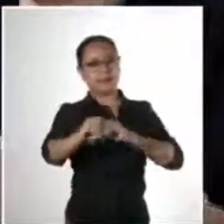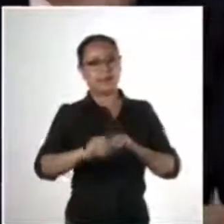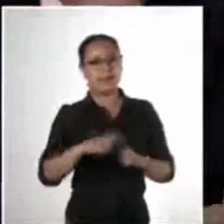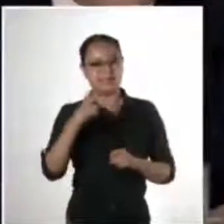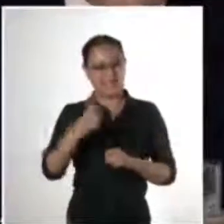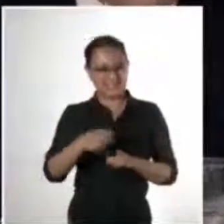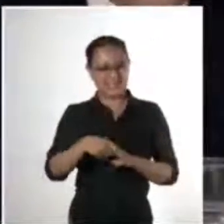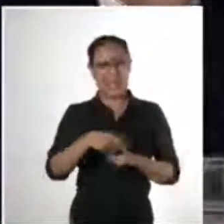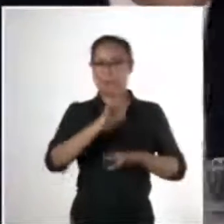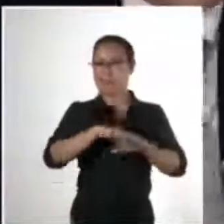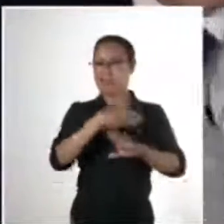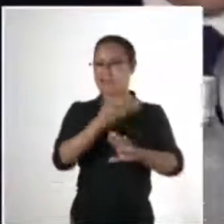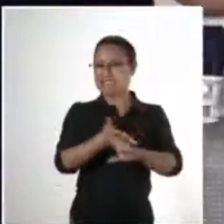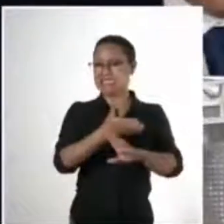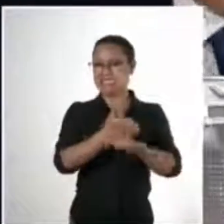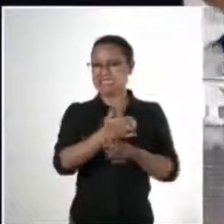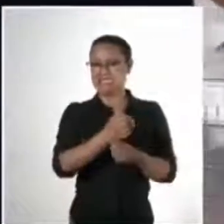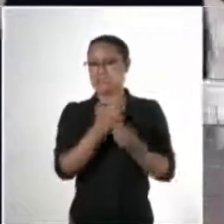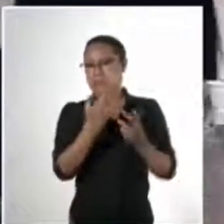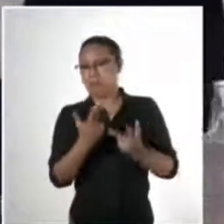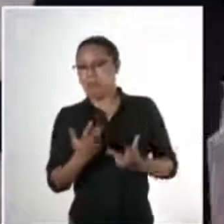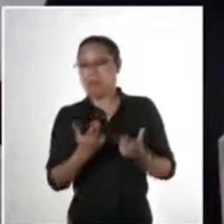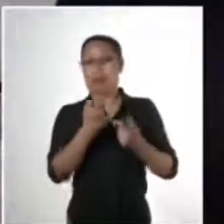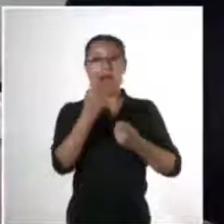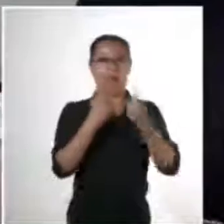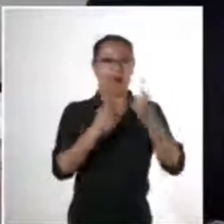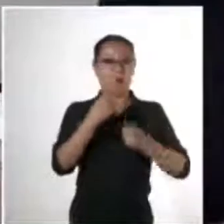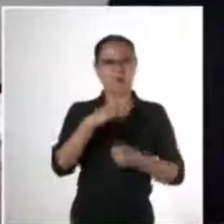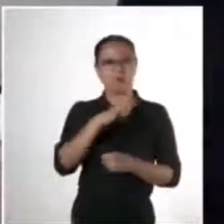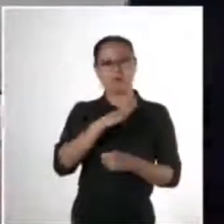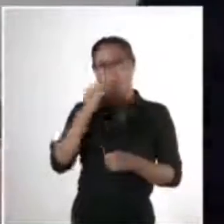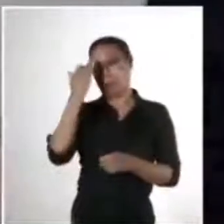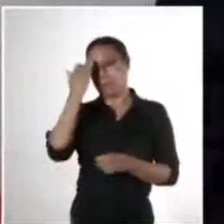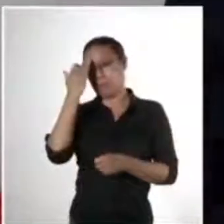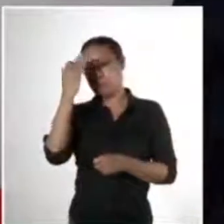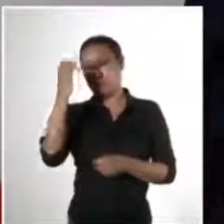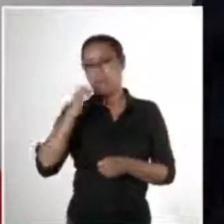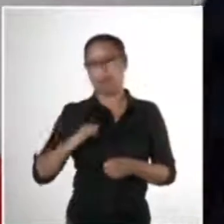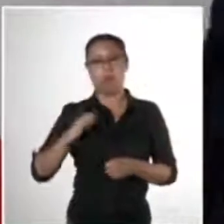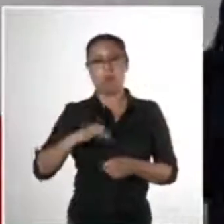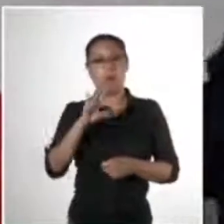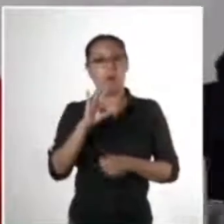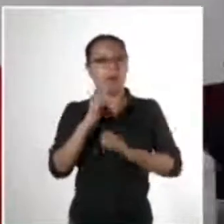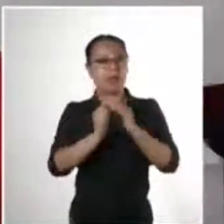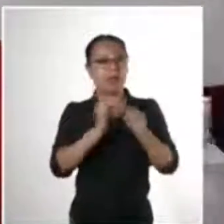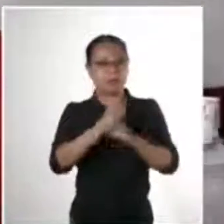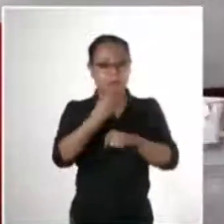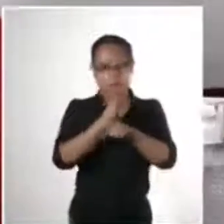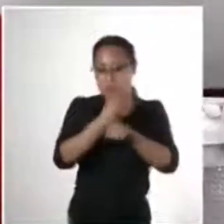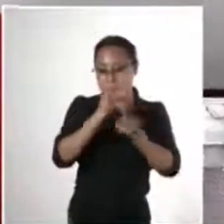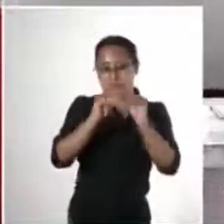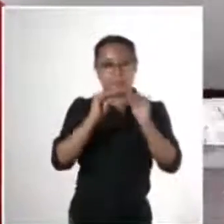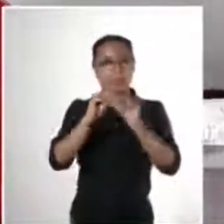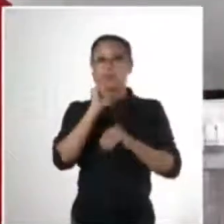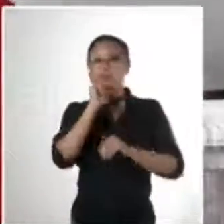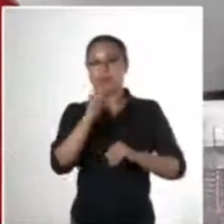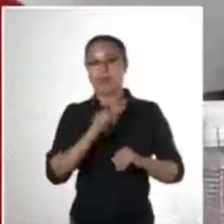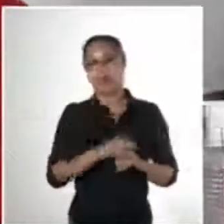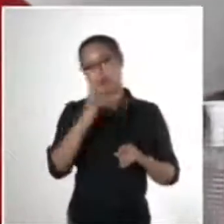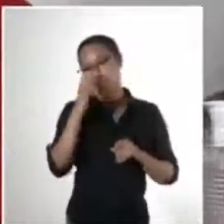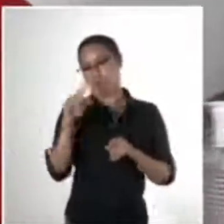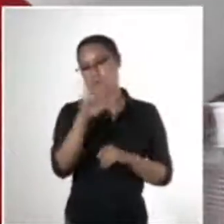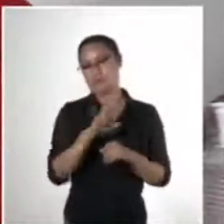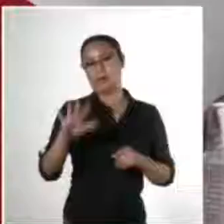las acciones en materia de protección civil y derechos humanos. Se le cuestionó en temas como seguridad, transparencia, administración,